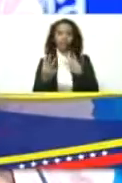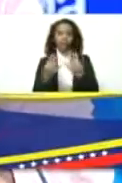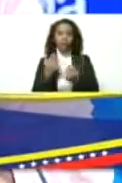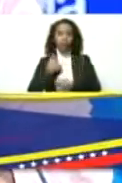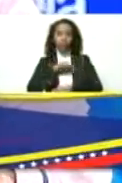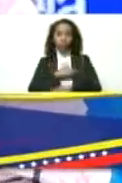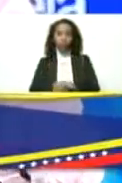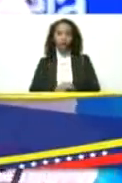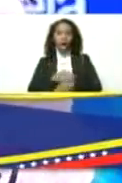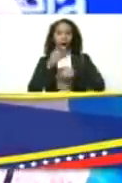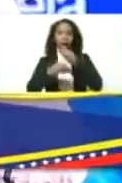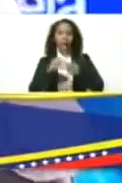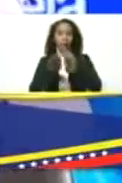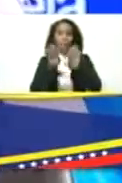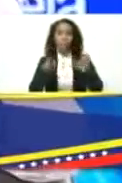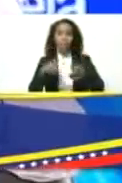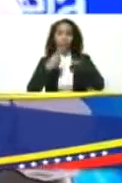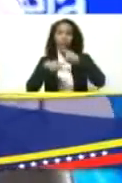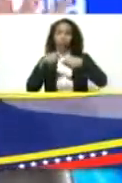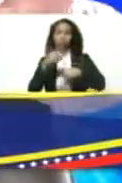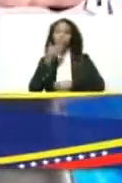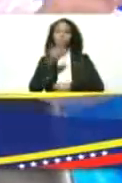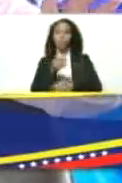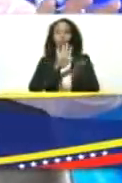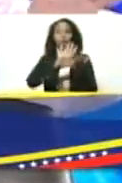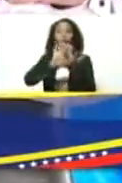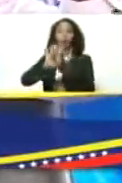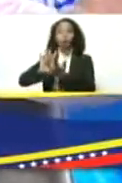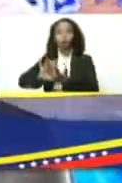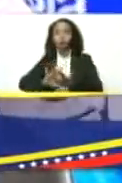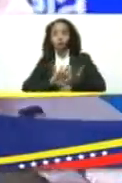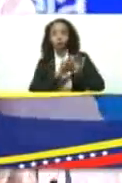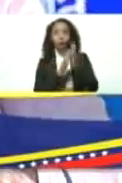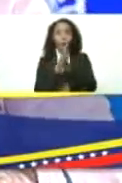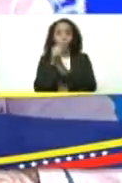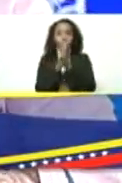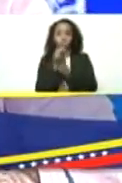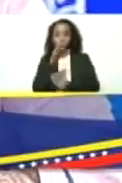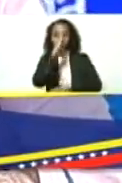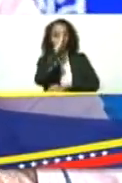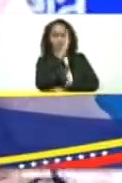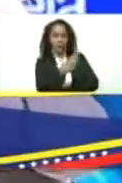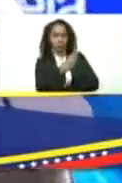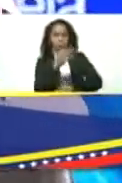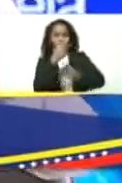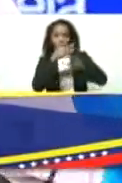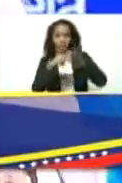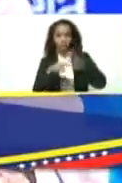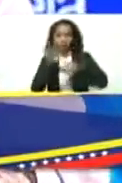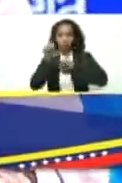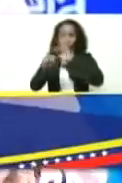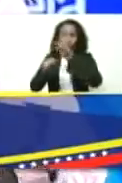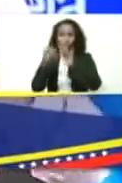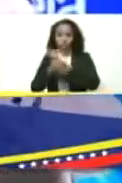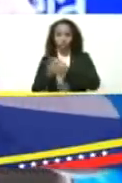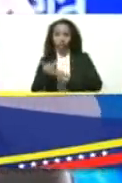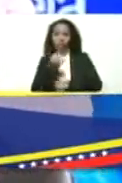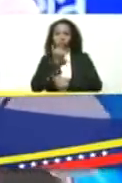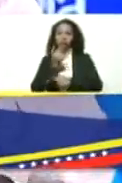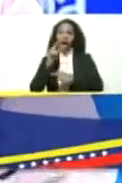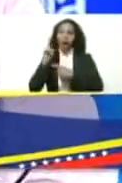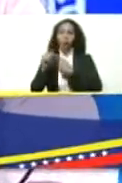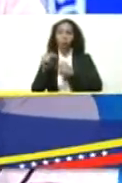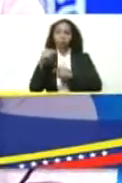Hacer mesas de negocio que permita conectar a los emprendedores directamente con los proveedores de materia prima, evitando intermediarios,